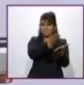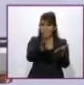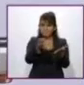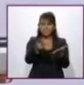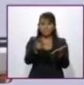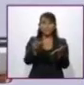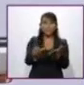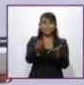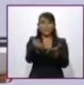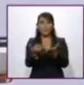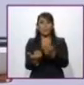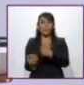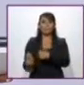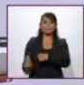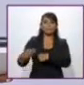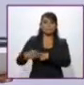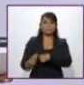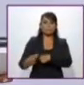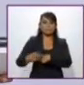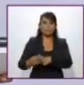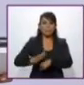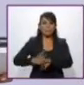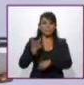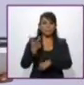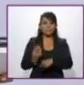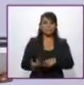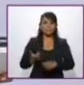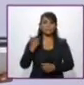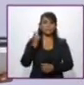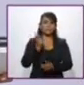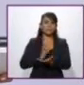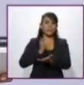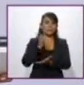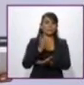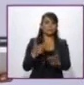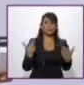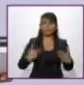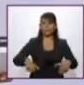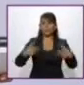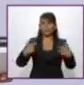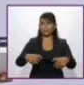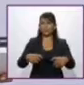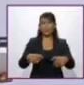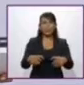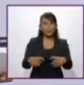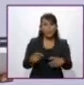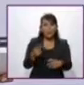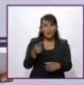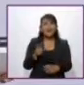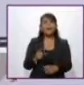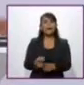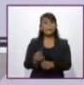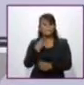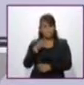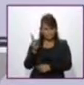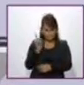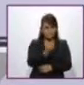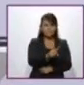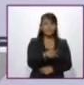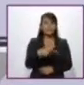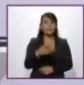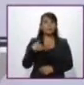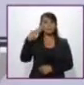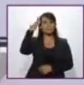enriquecimiento ilícito, como muchas veces sucede, yo soy la primera que va a denunciarlo. Para hacerlo, la cabeza tiene que ser